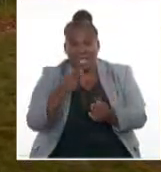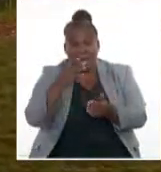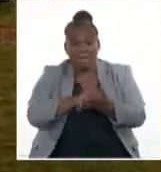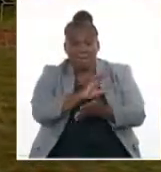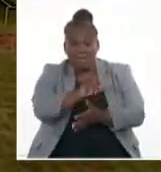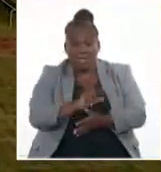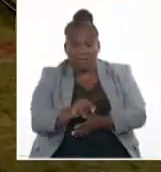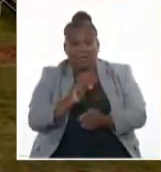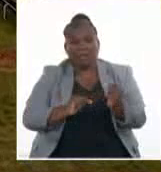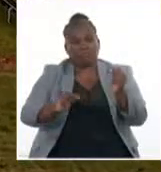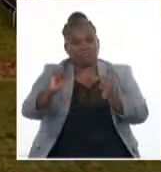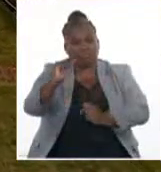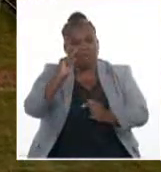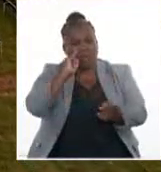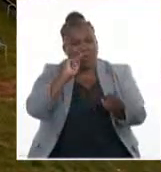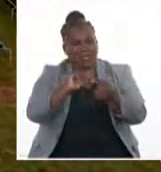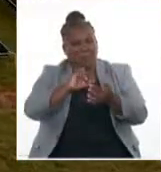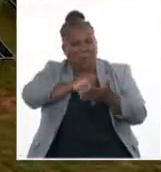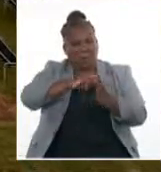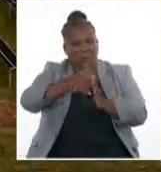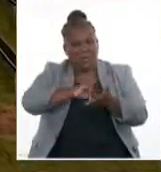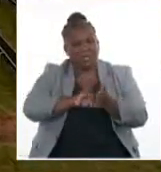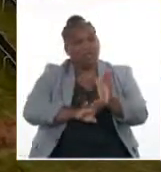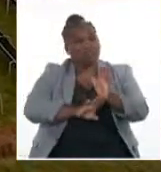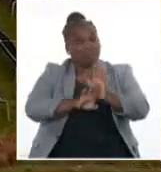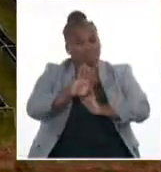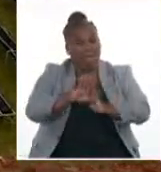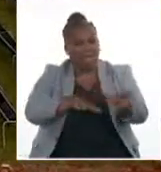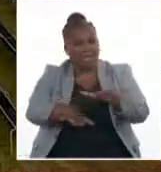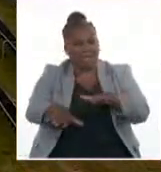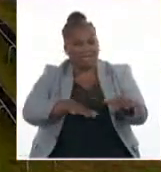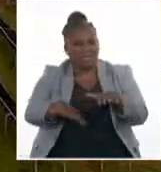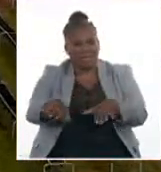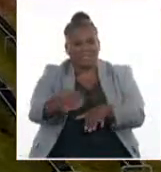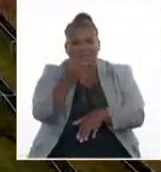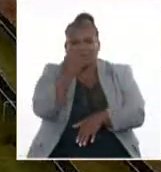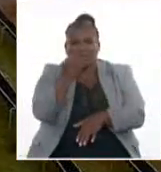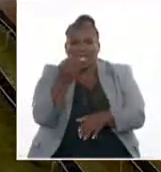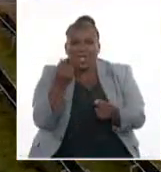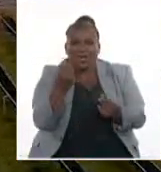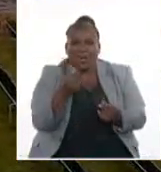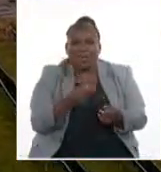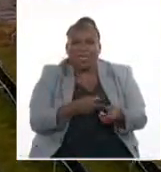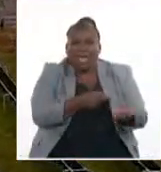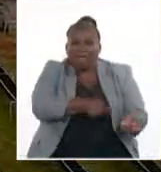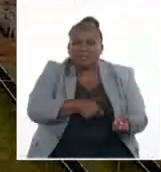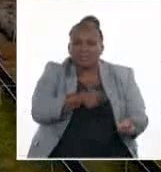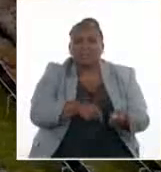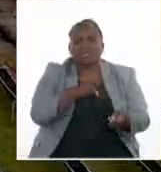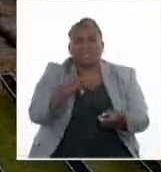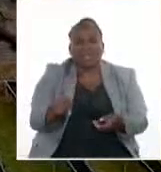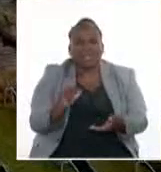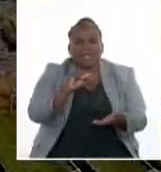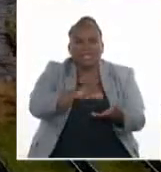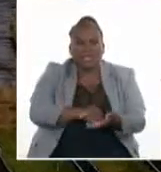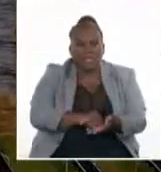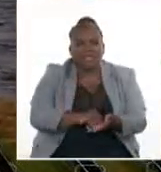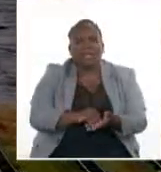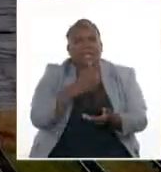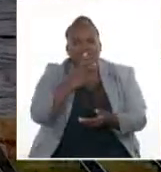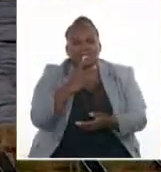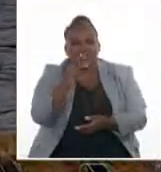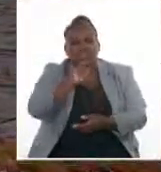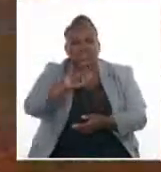principal cometido de un proyecto que avanza en la reactivación de la economía local e incentiva la regeneración del tejido social en las